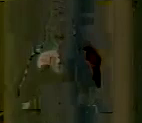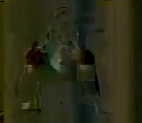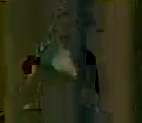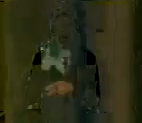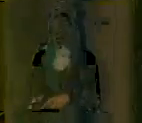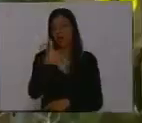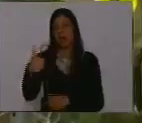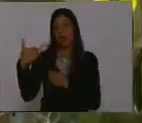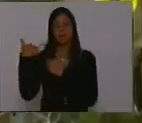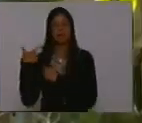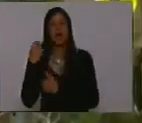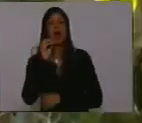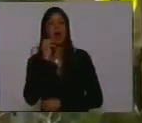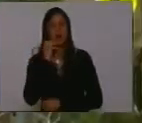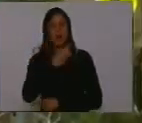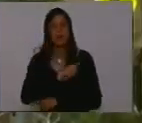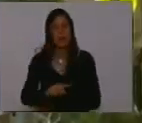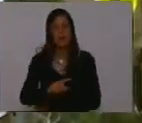a nosotros como juventud.